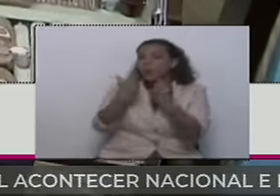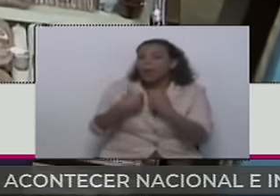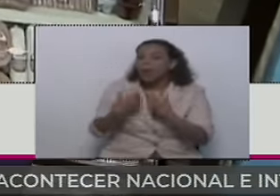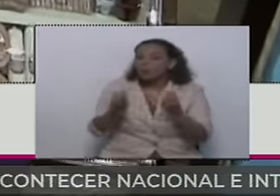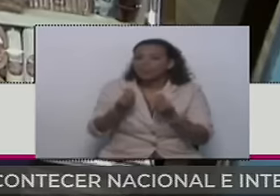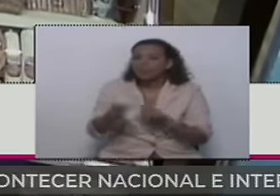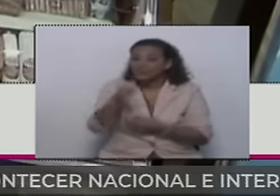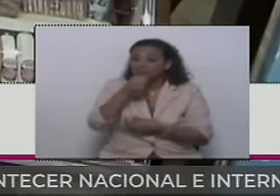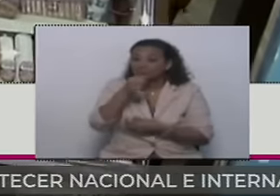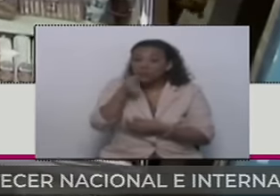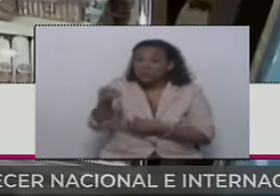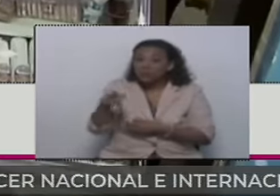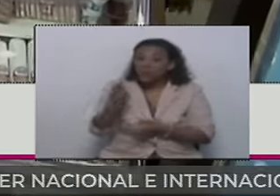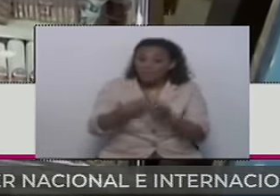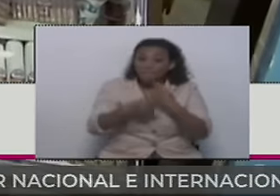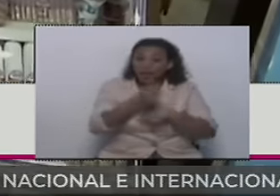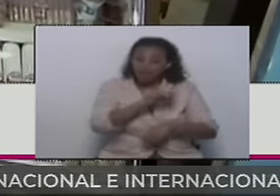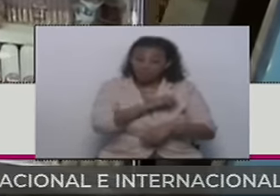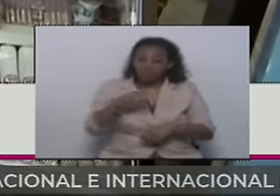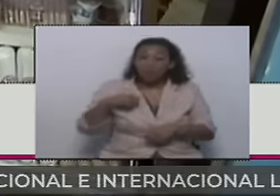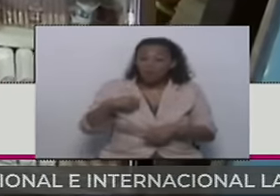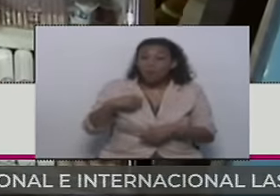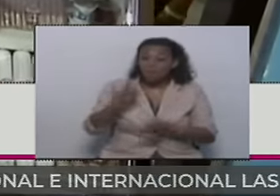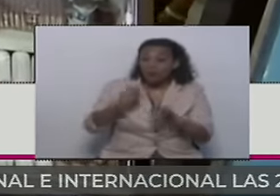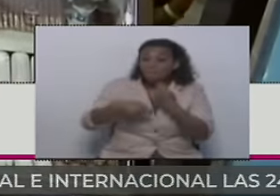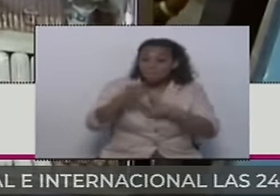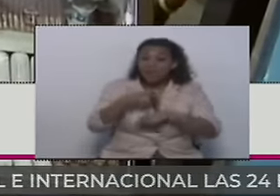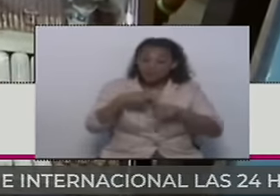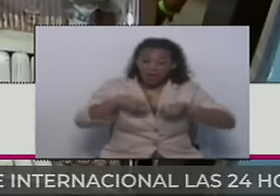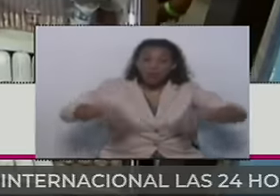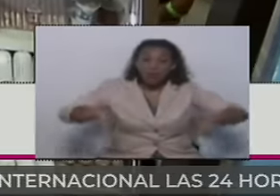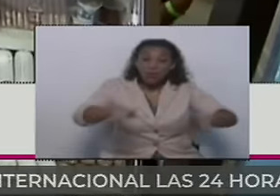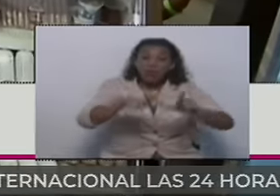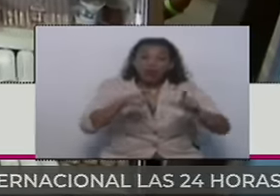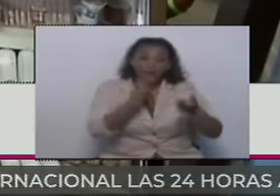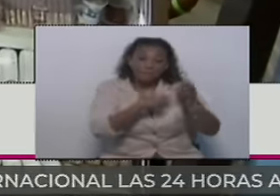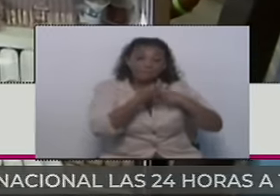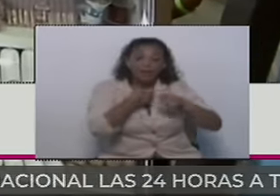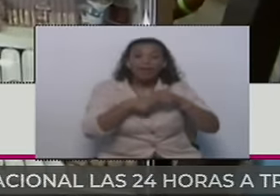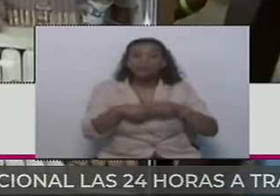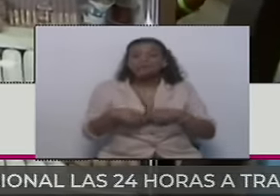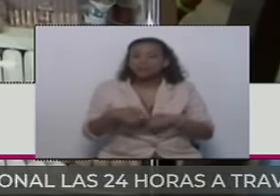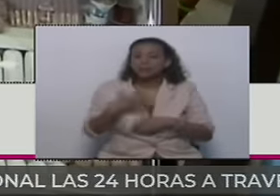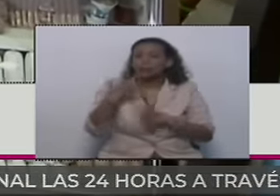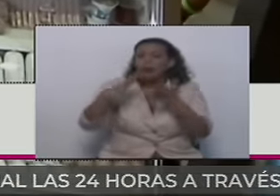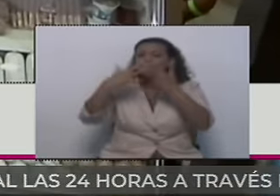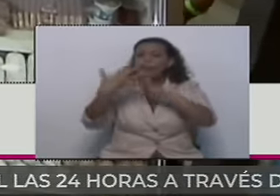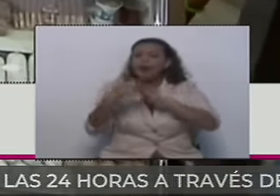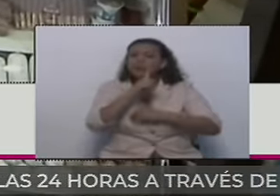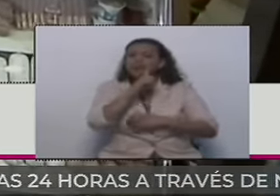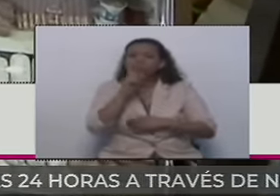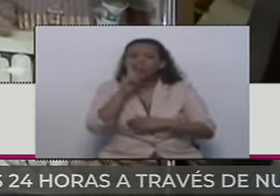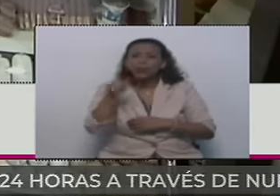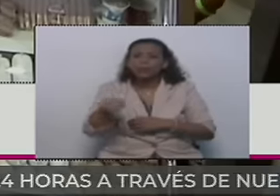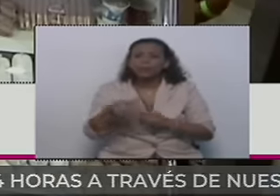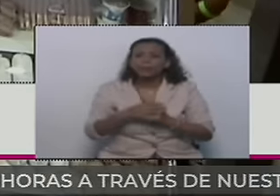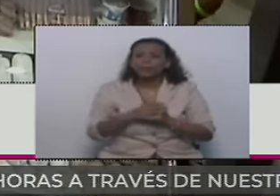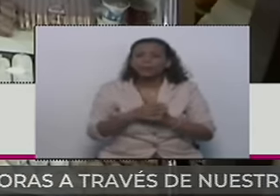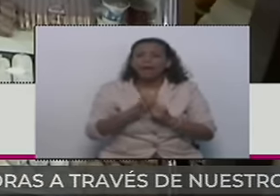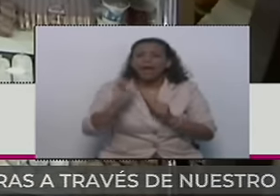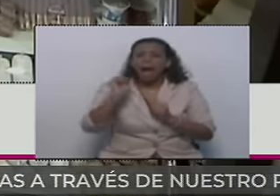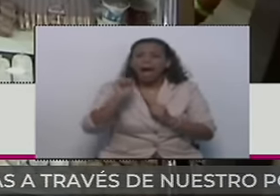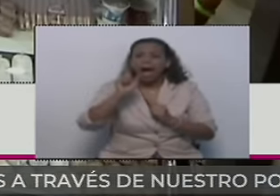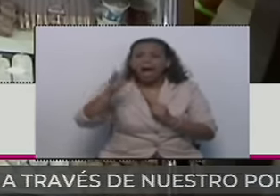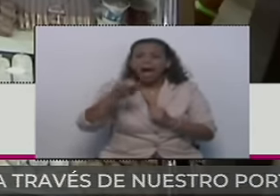Tú también tienes tu bodega ya. Sí, yo también tengo mi bodega. Y bueno, ¿cómo se llama el barrio donde tú vives? Aguacatal